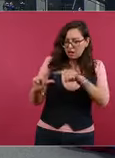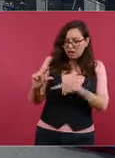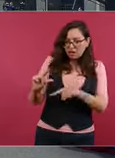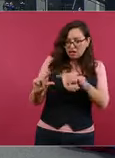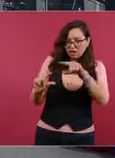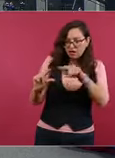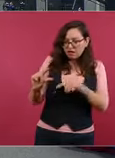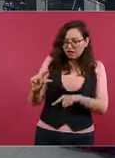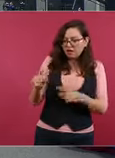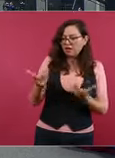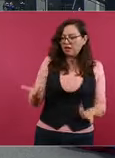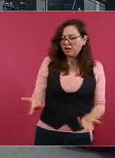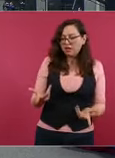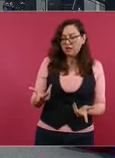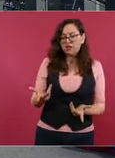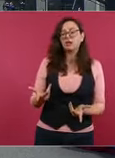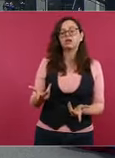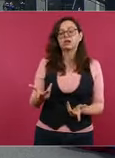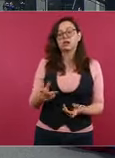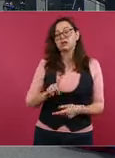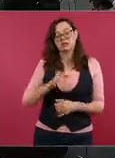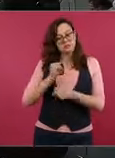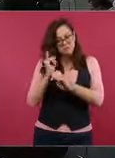El barón de Humboldt